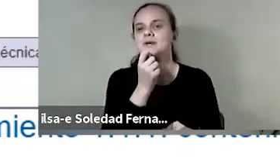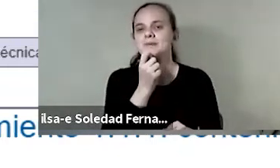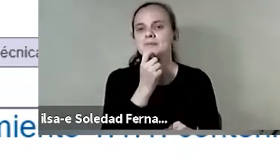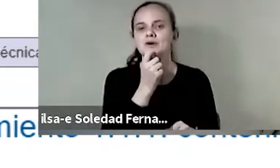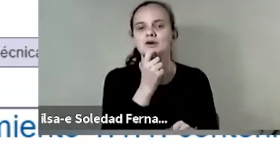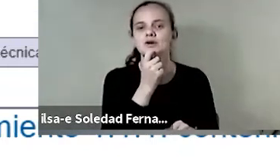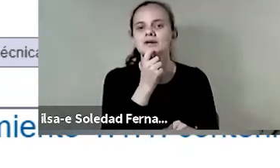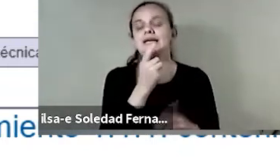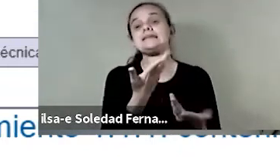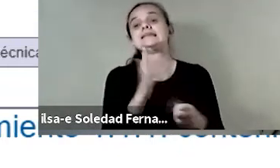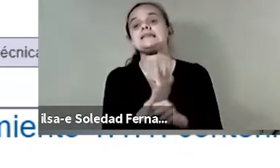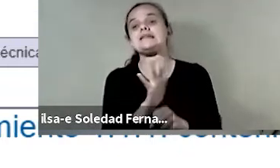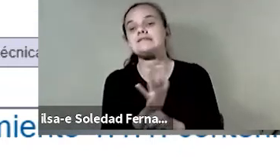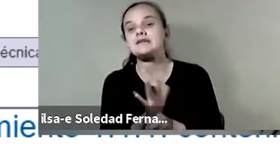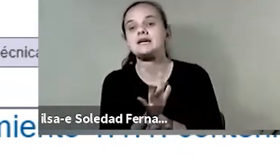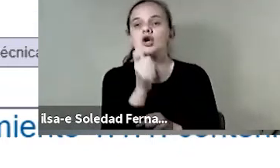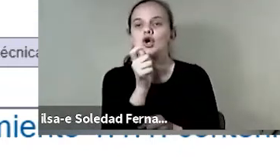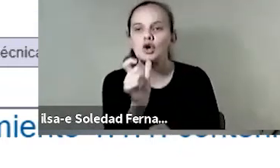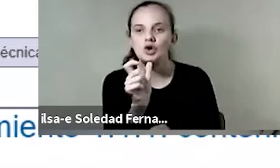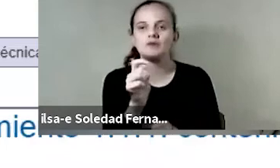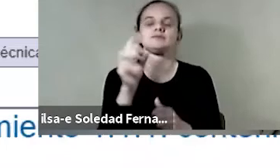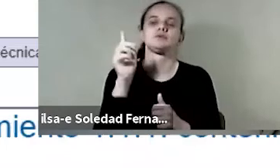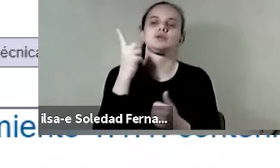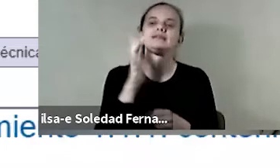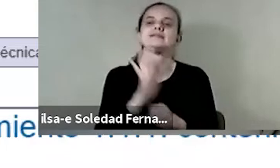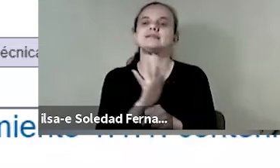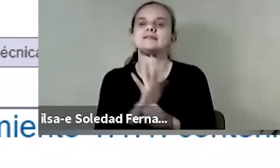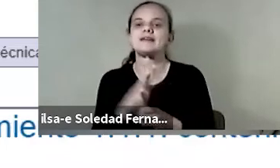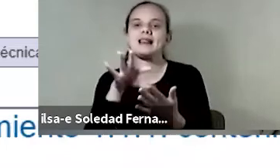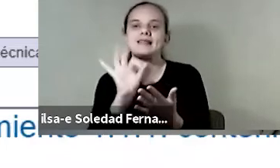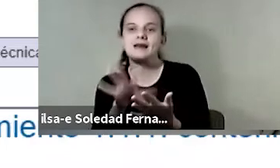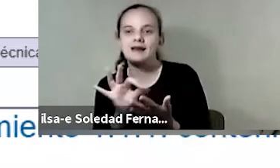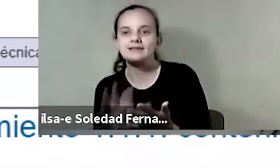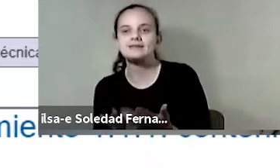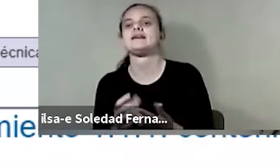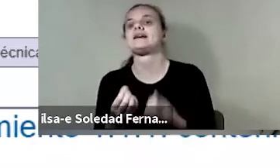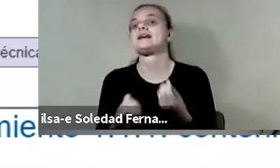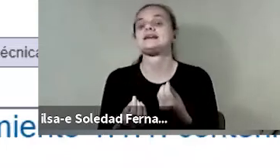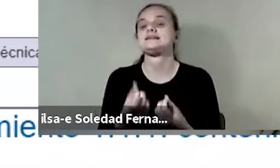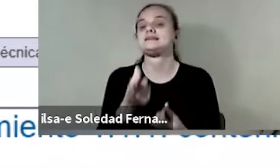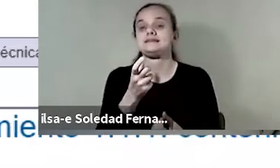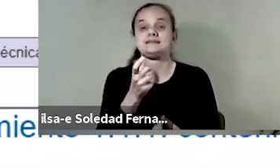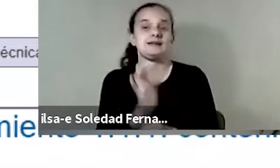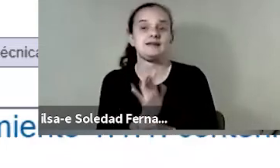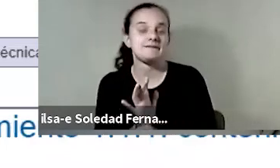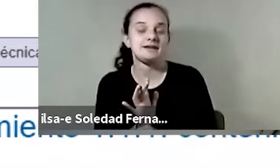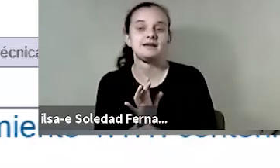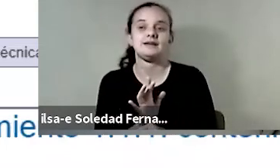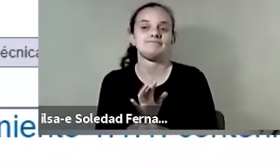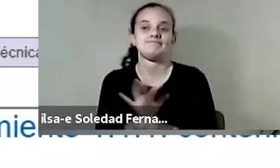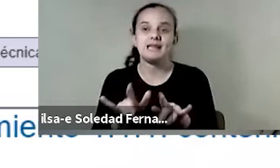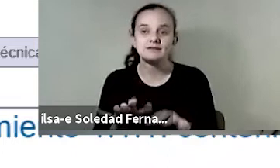puede ser que no sean regulares para nosotros, como por ejemplo, ¿qué significa contenido? ¿Qué significa alternativa